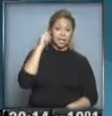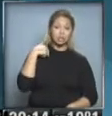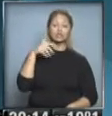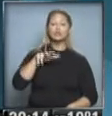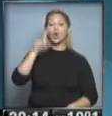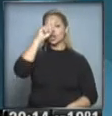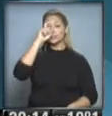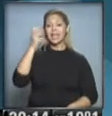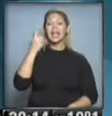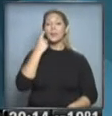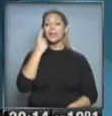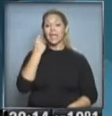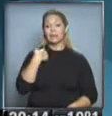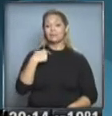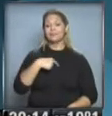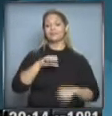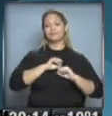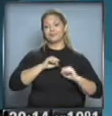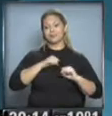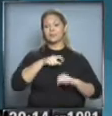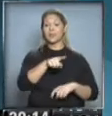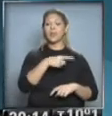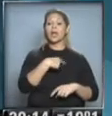sufrir un paro cardíaco. Piña venció en